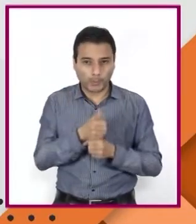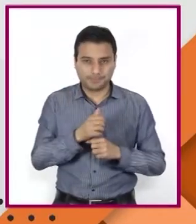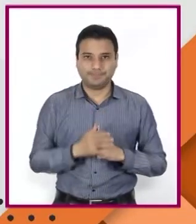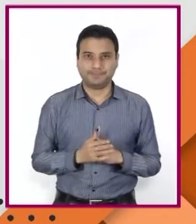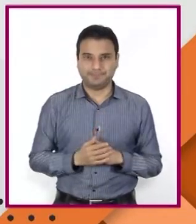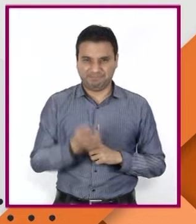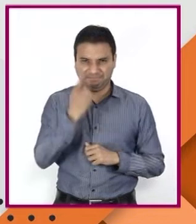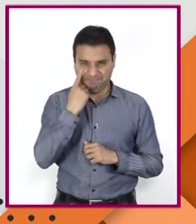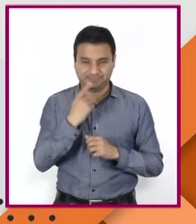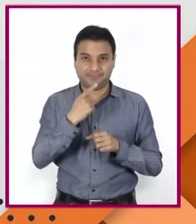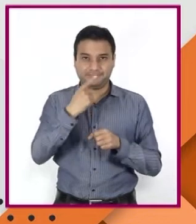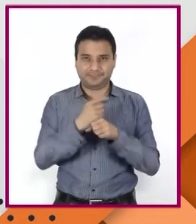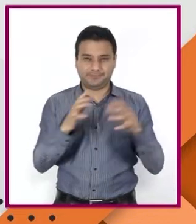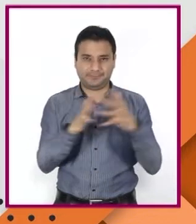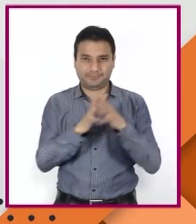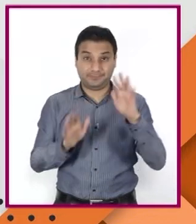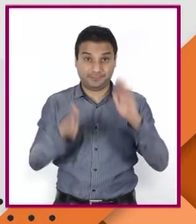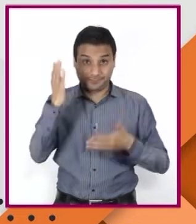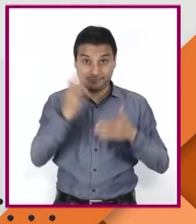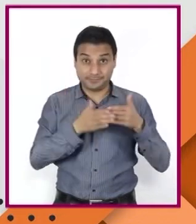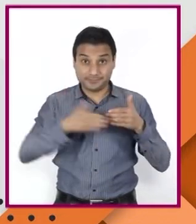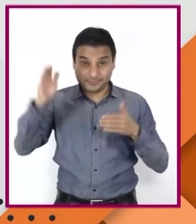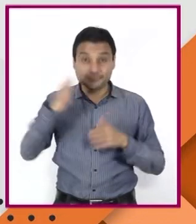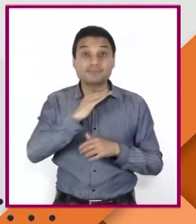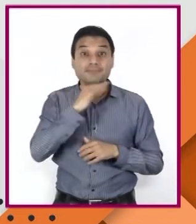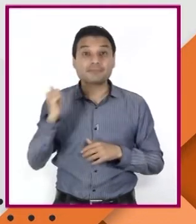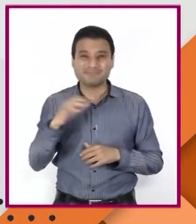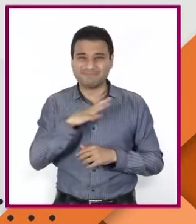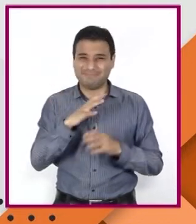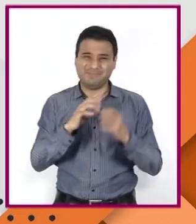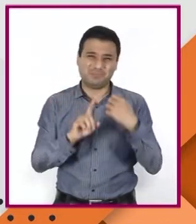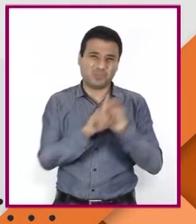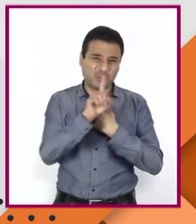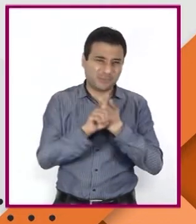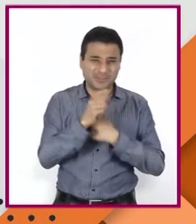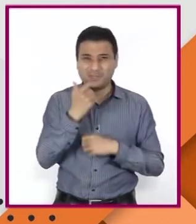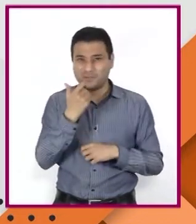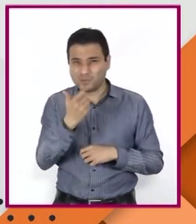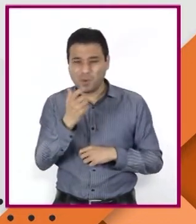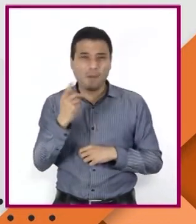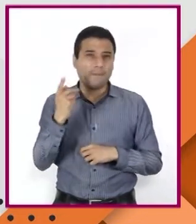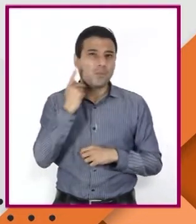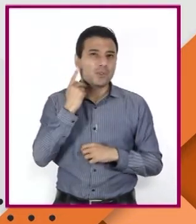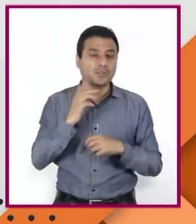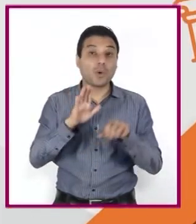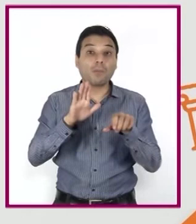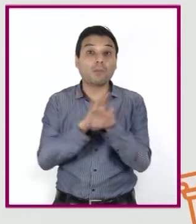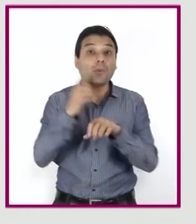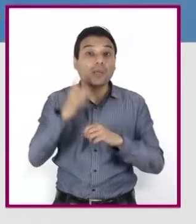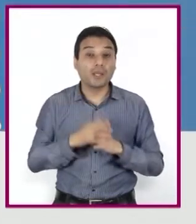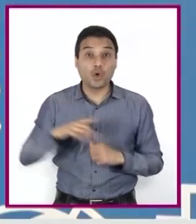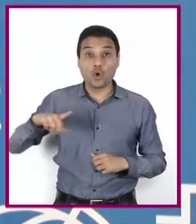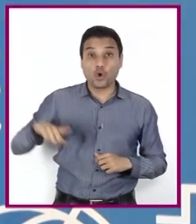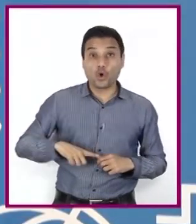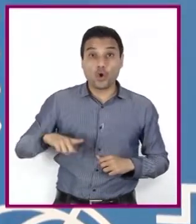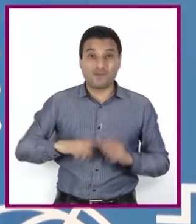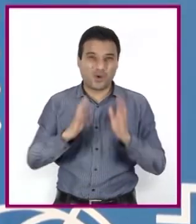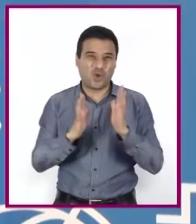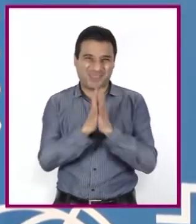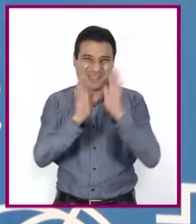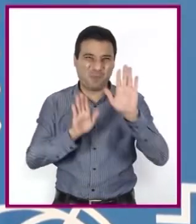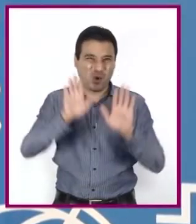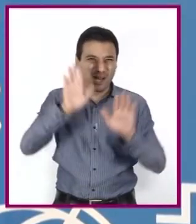posguerra existía una profunda inestabilidad política y económica, porque los gobiernos democráticos no